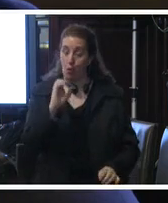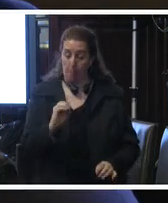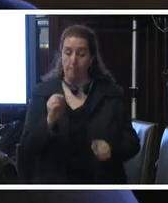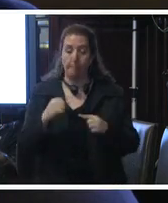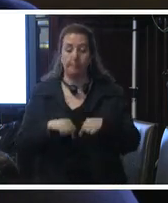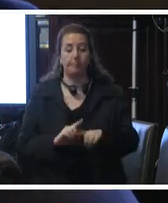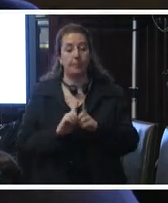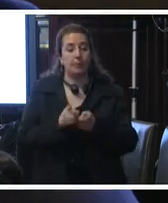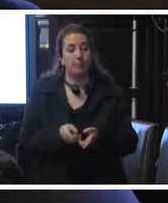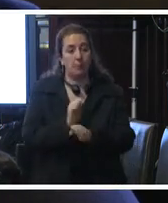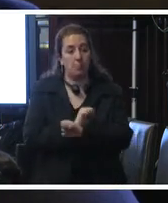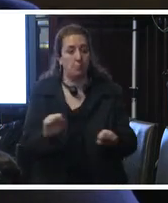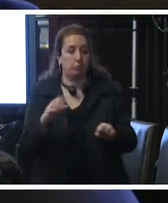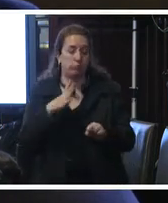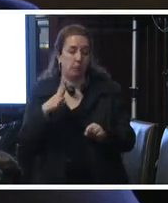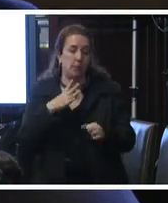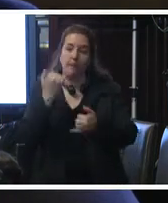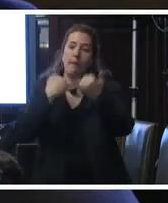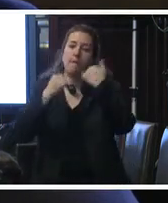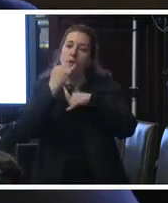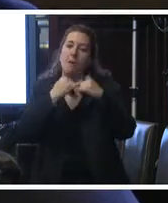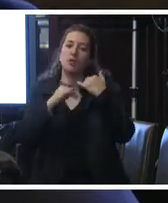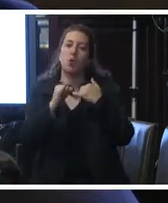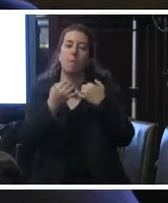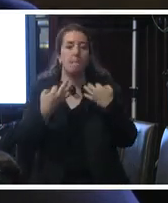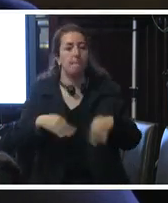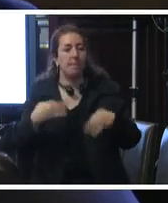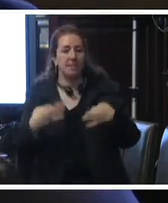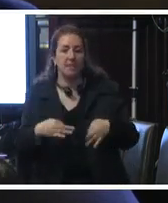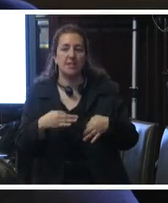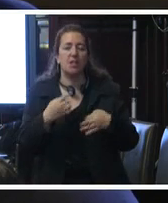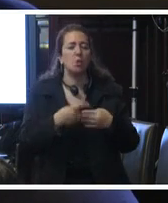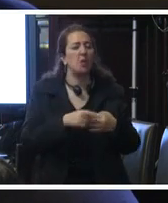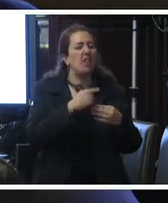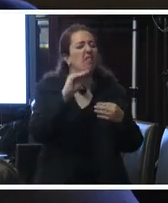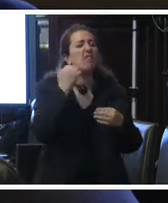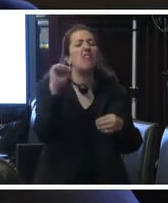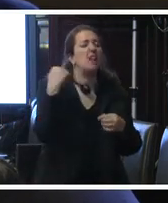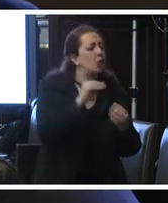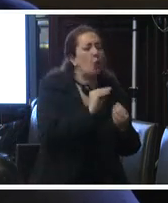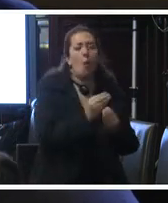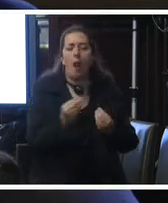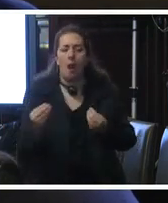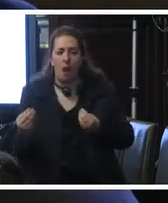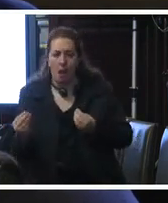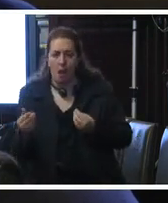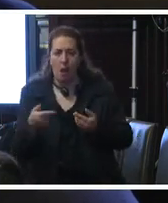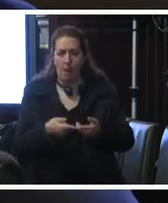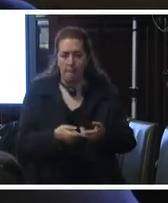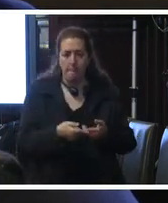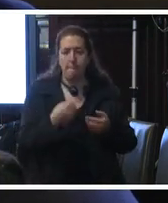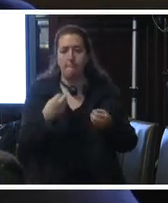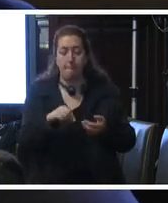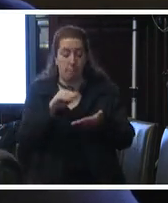también poder tener información precisa sobre los tipos penales que se han utilizado para estos casos